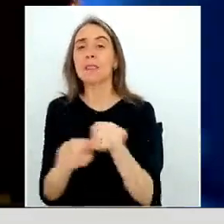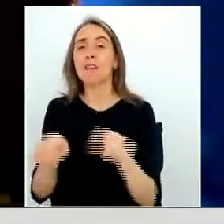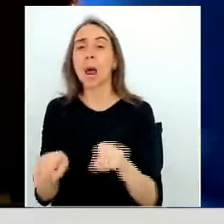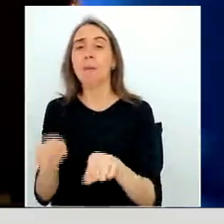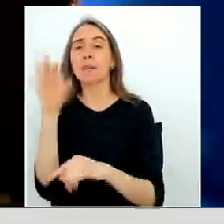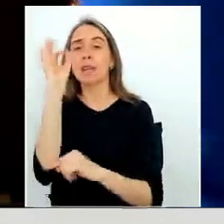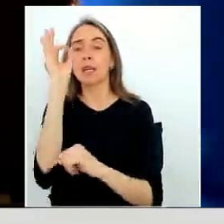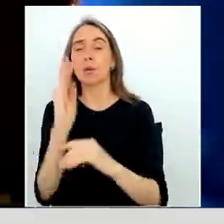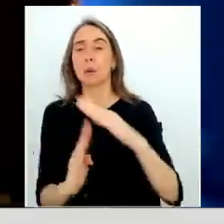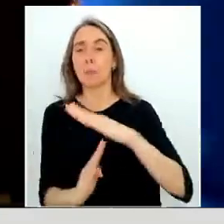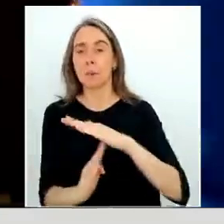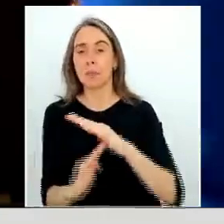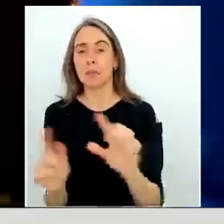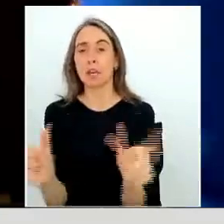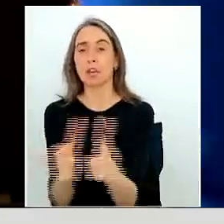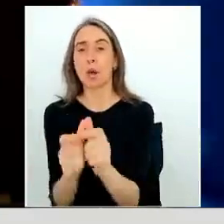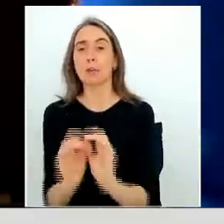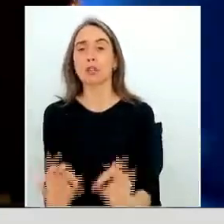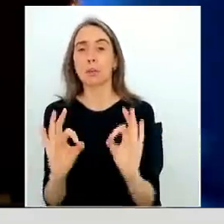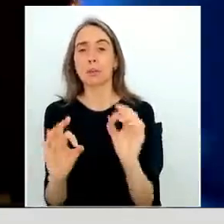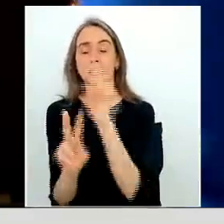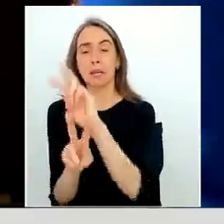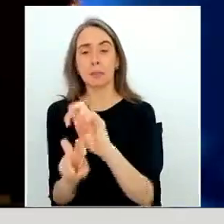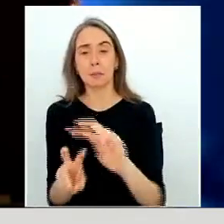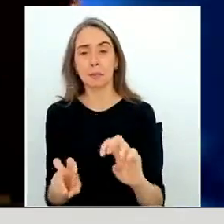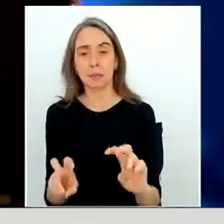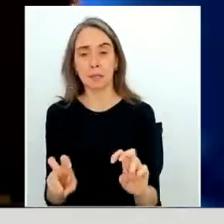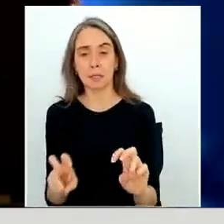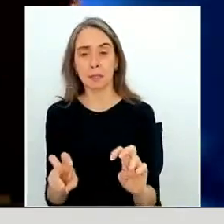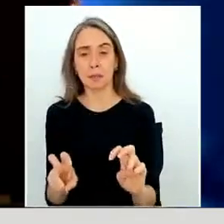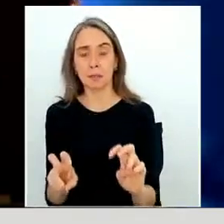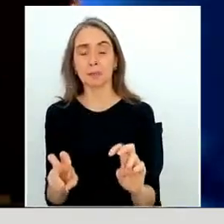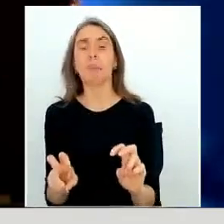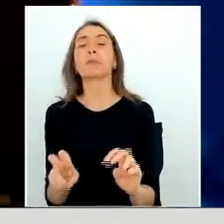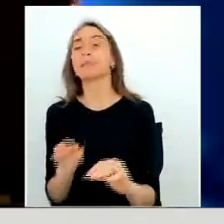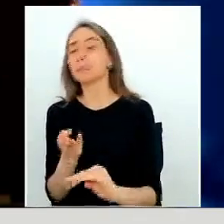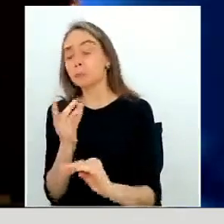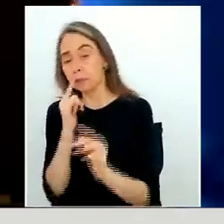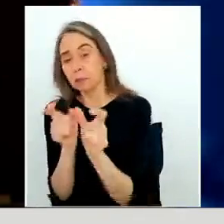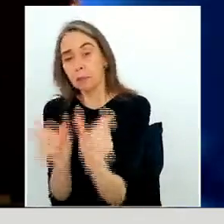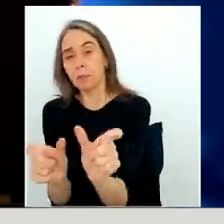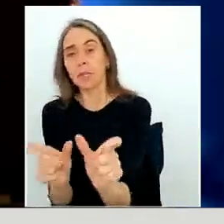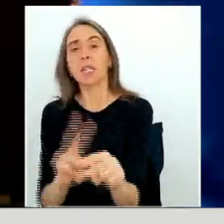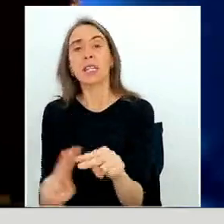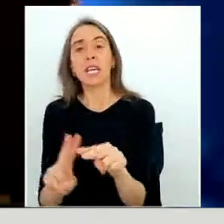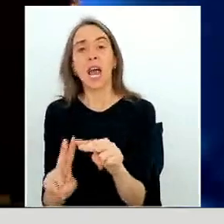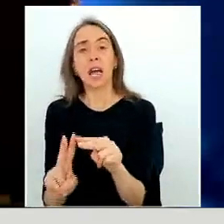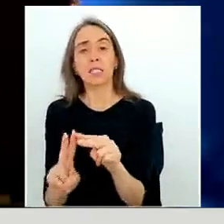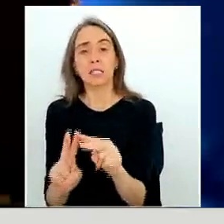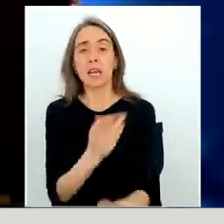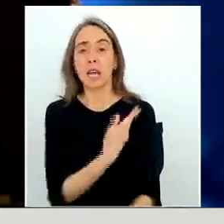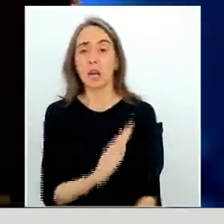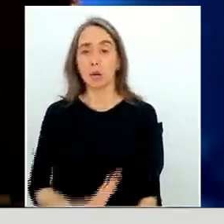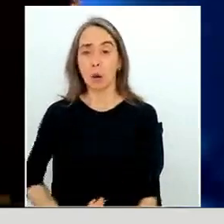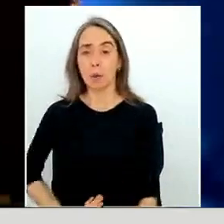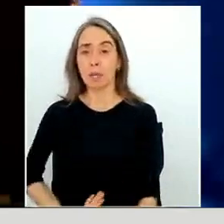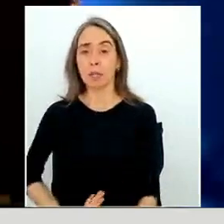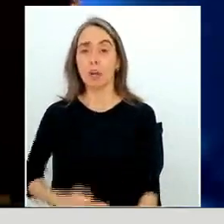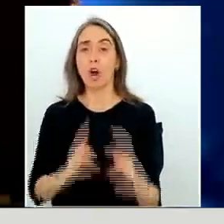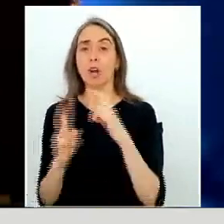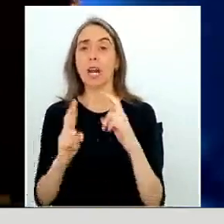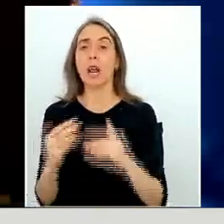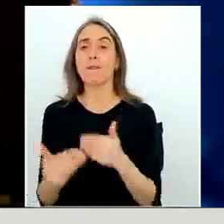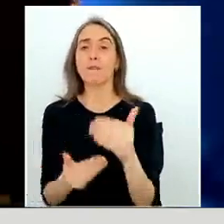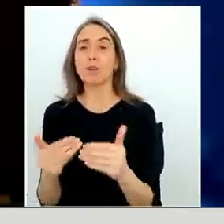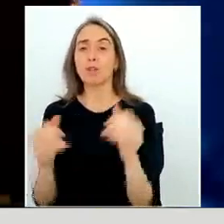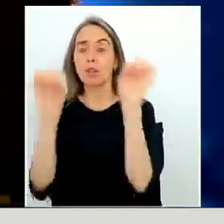oficio de la comisión especial investigadora encargada de fiscalizar los actos del gobierno relacionados con el funcionamiento del sistema de